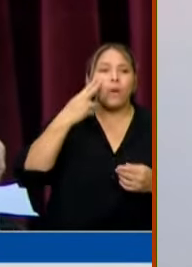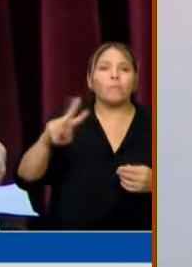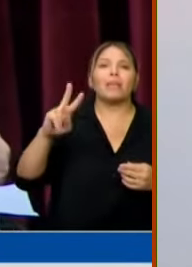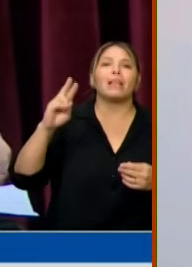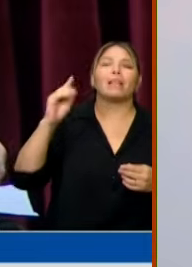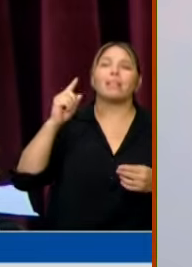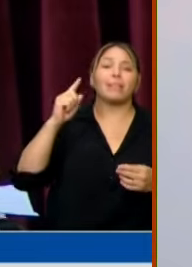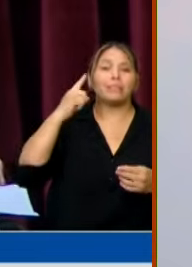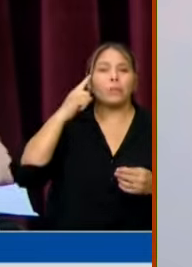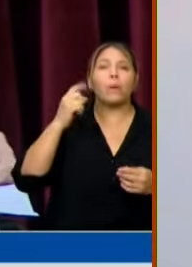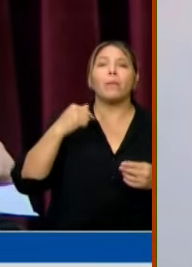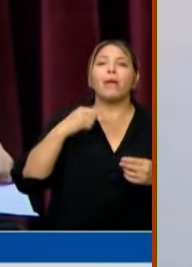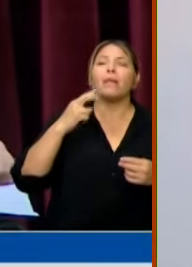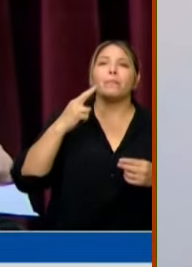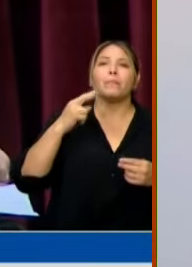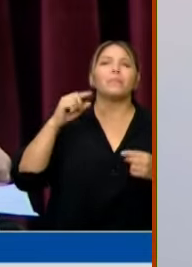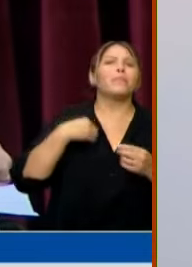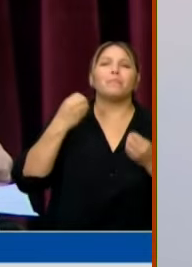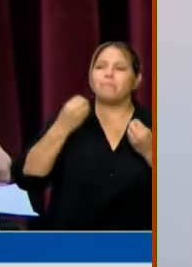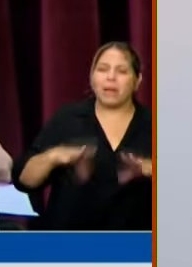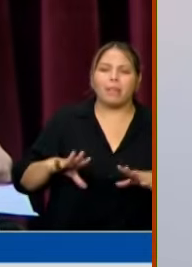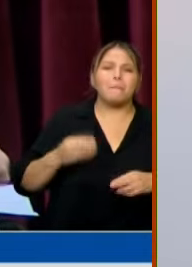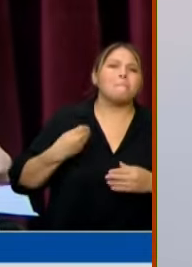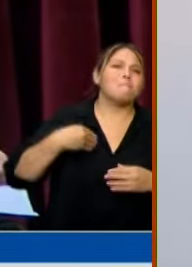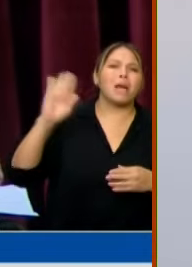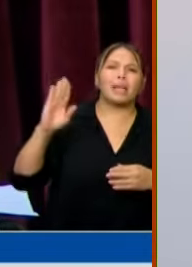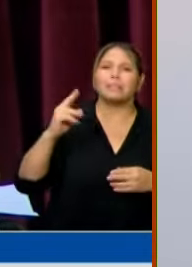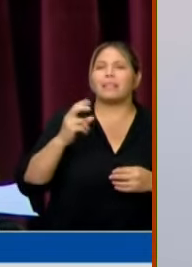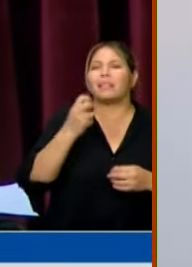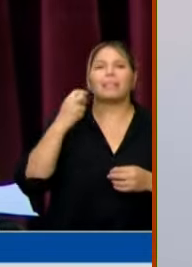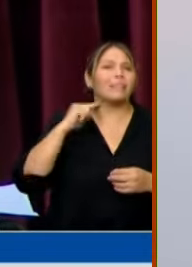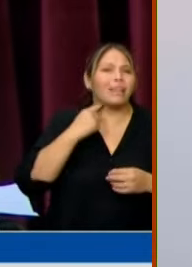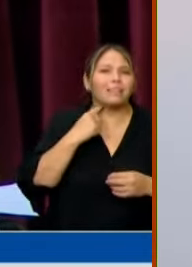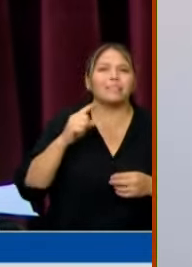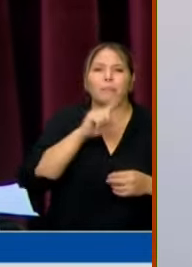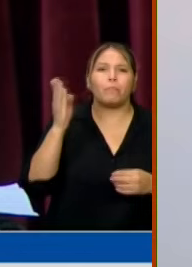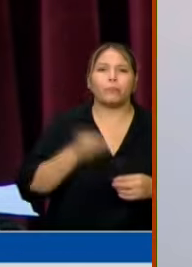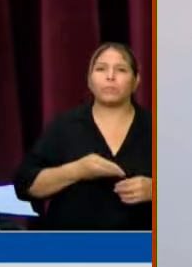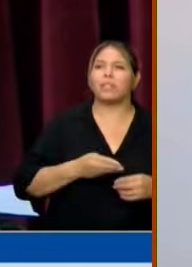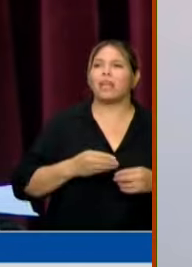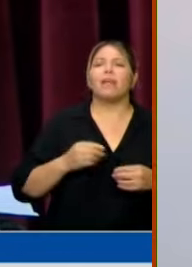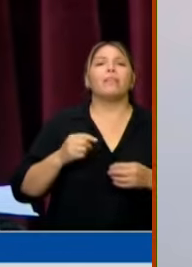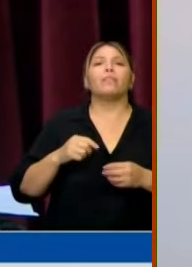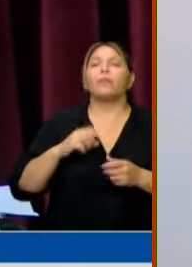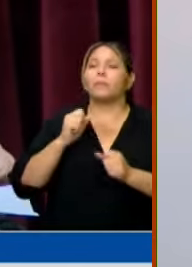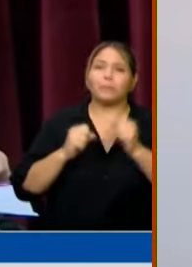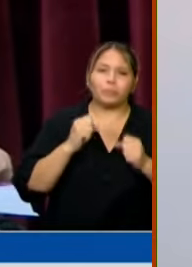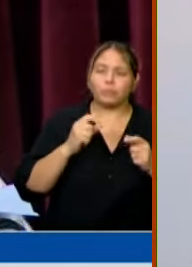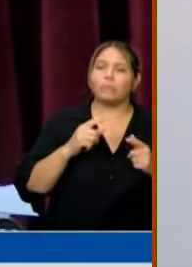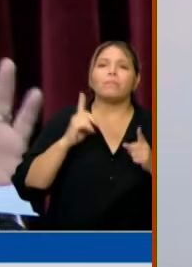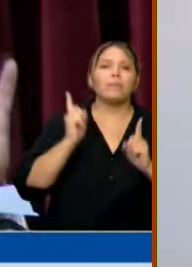eran las propias fuerzas de seguridad las que provocaban a los diferentes manifestantes que estaban allí, muchos eran